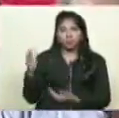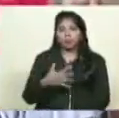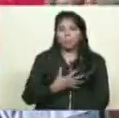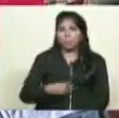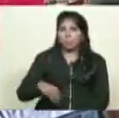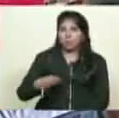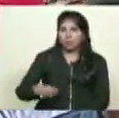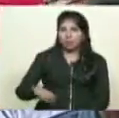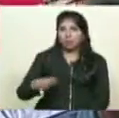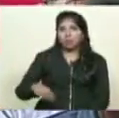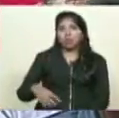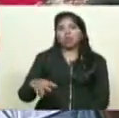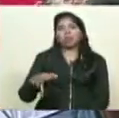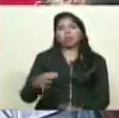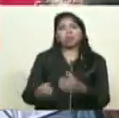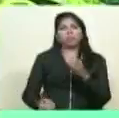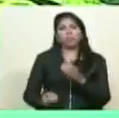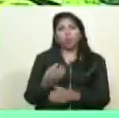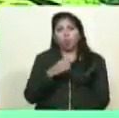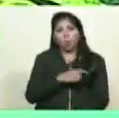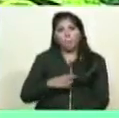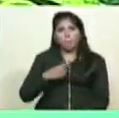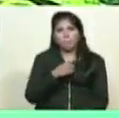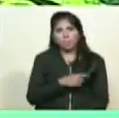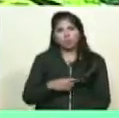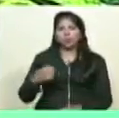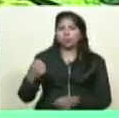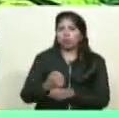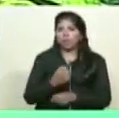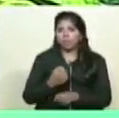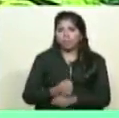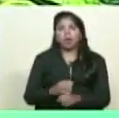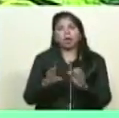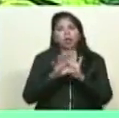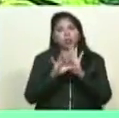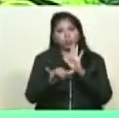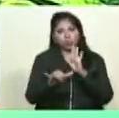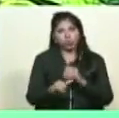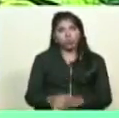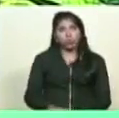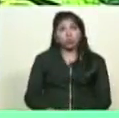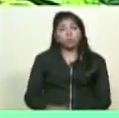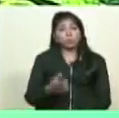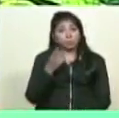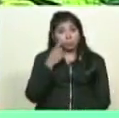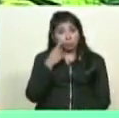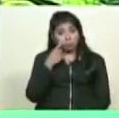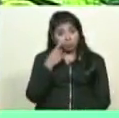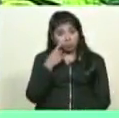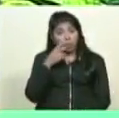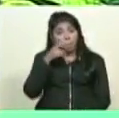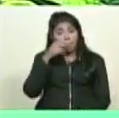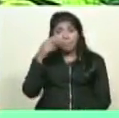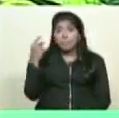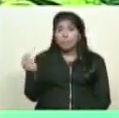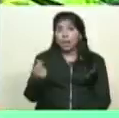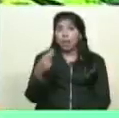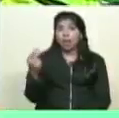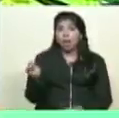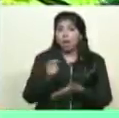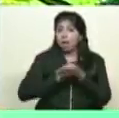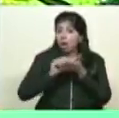Comisión de Trabajadores y Trabajadoras de la Asamblea Nacional Constituyente. Oído al tambor, Francisco. Tomen